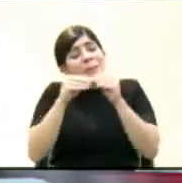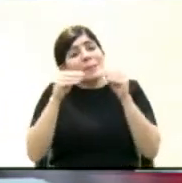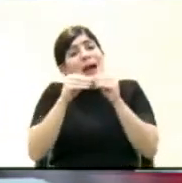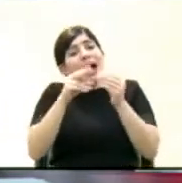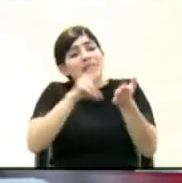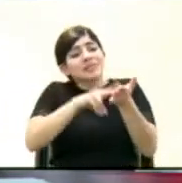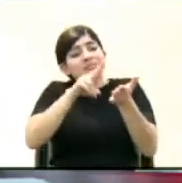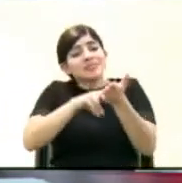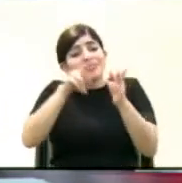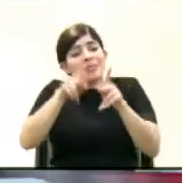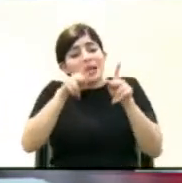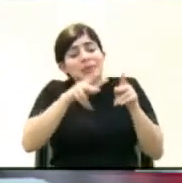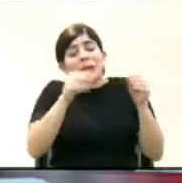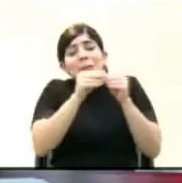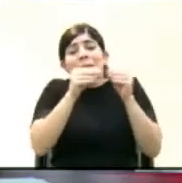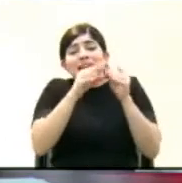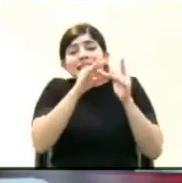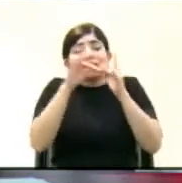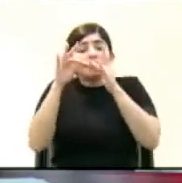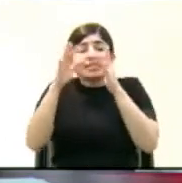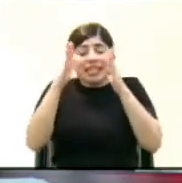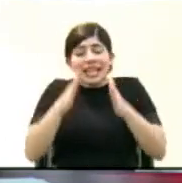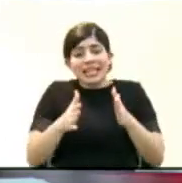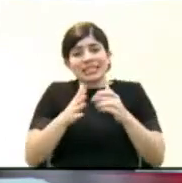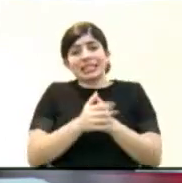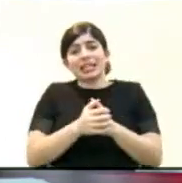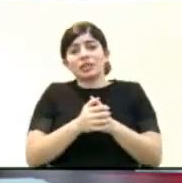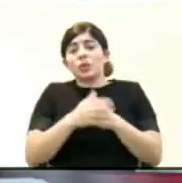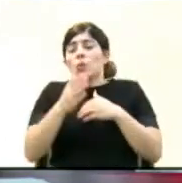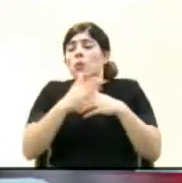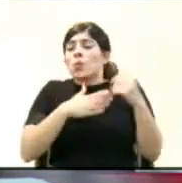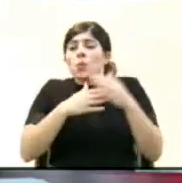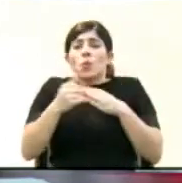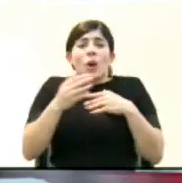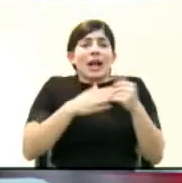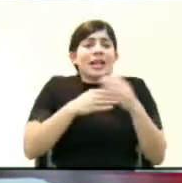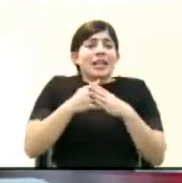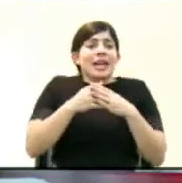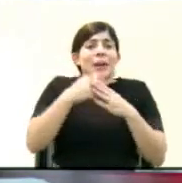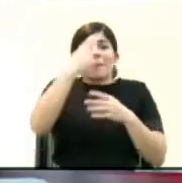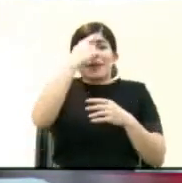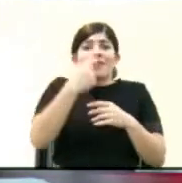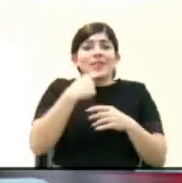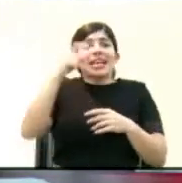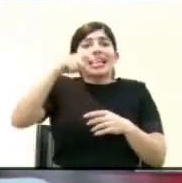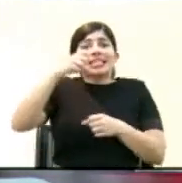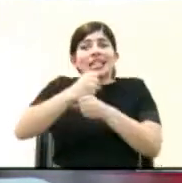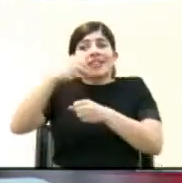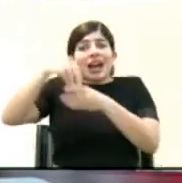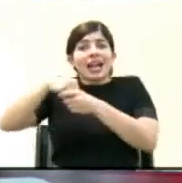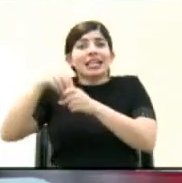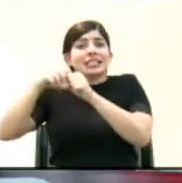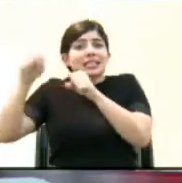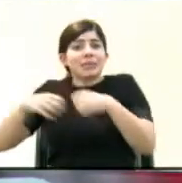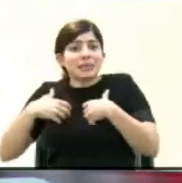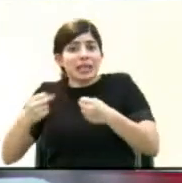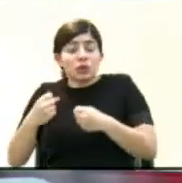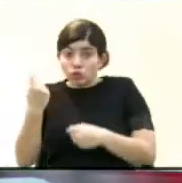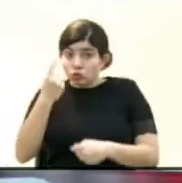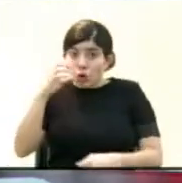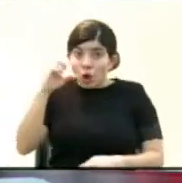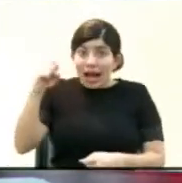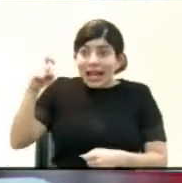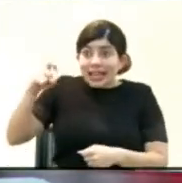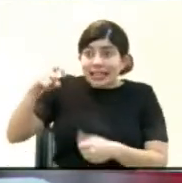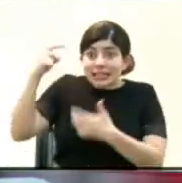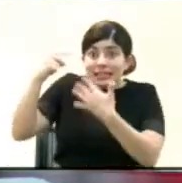recurso humano especializado y de todos los perfiles que se ocupan en un sistema de salud, no solo para las necesidades de la caja,